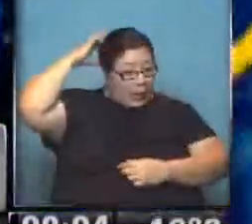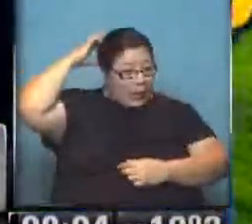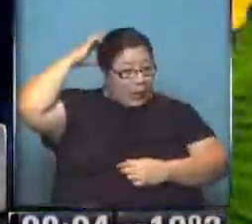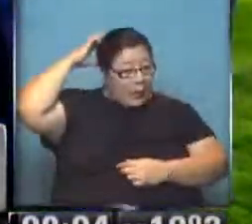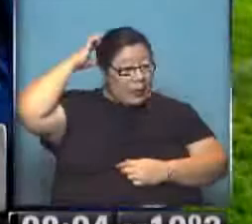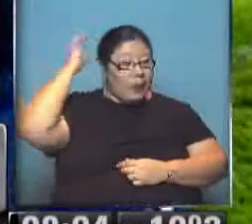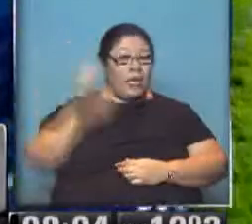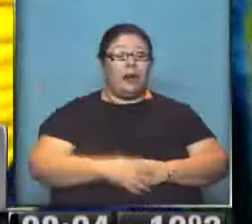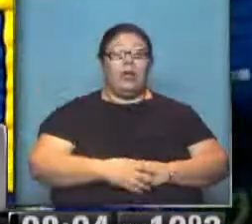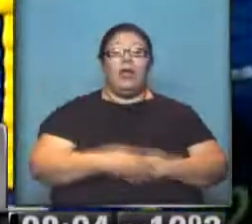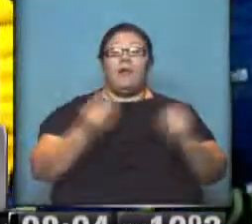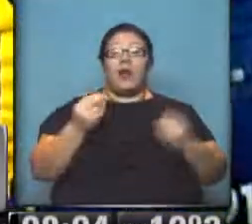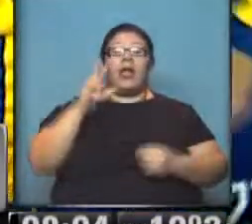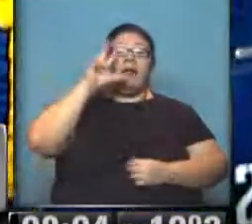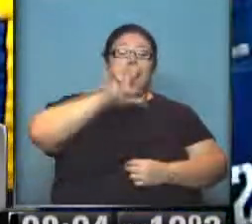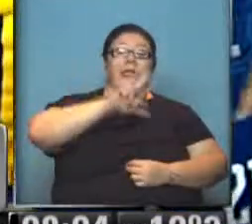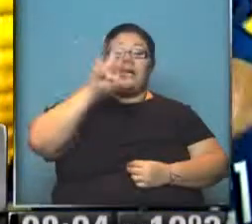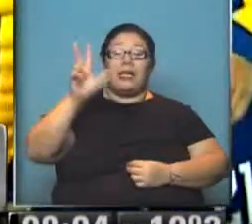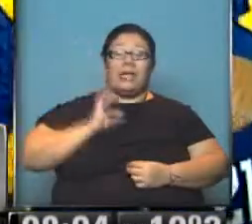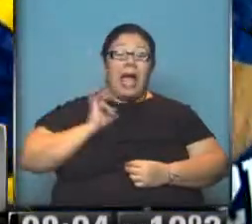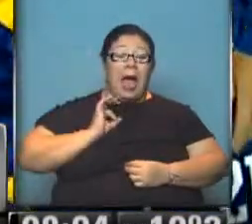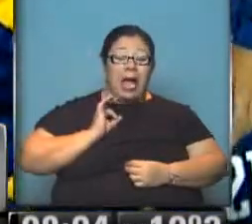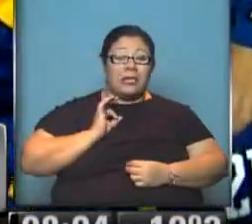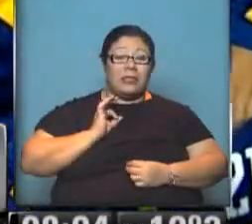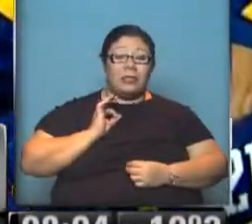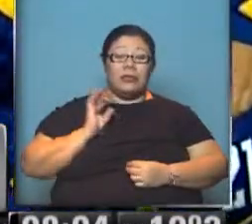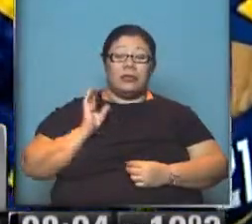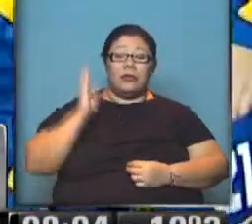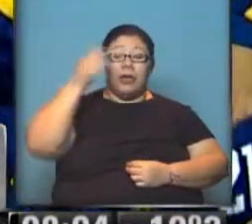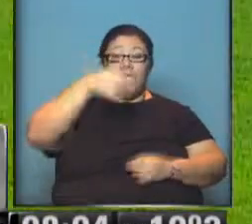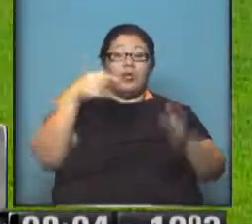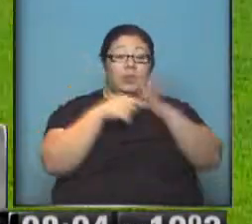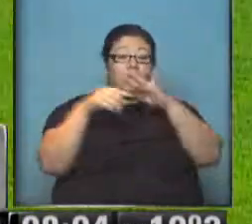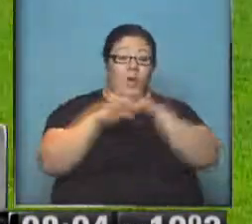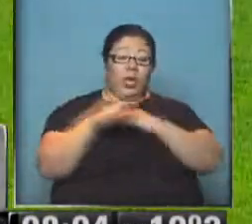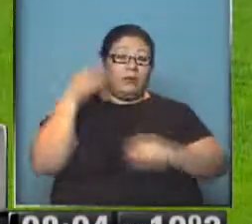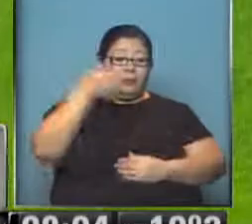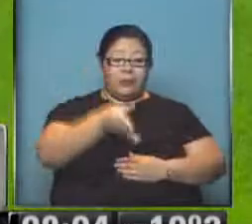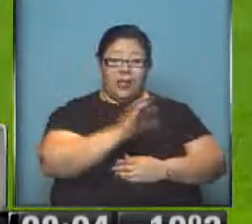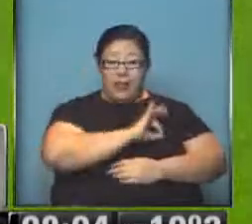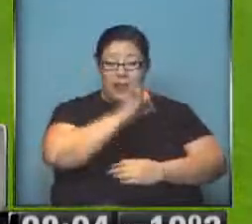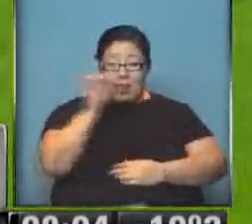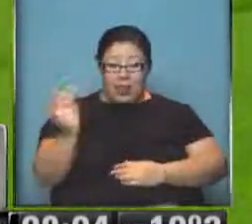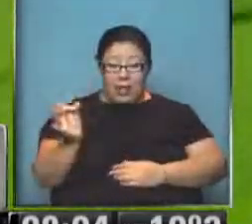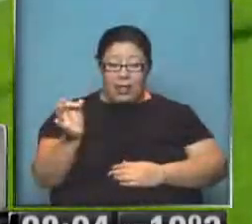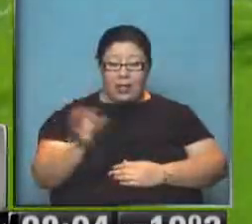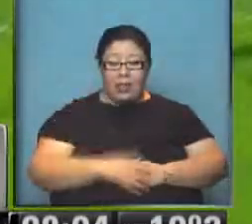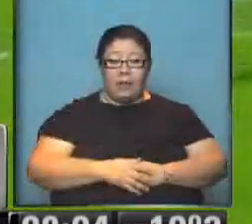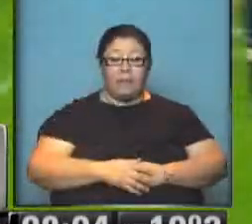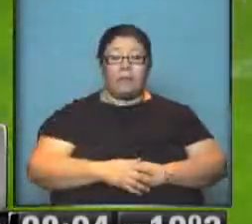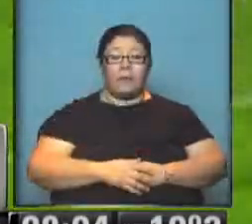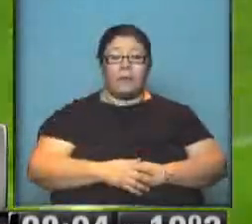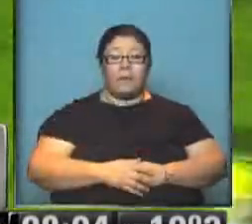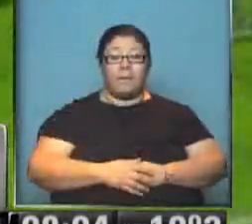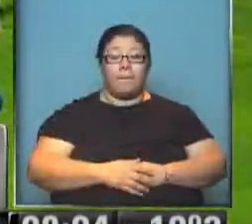Boca hacía 33 años que no iba a esa ciudad. En Metropolitano, 82. Buenos recuerdos para la gente de Junín porque le